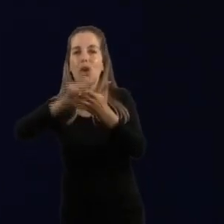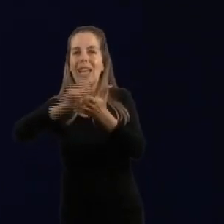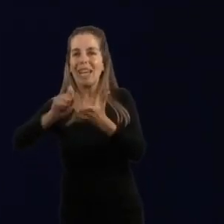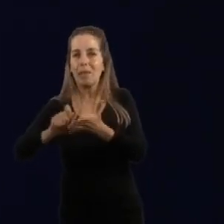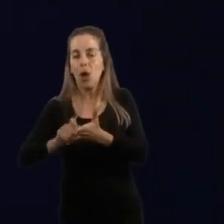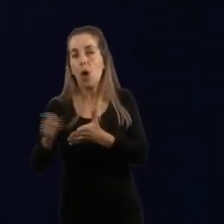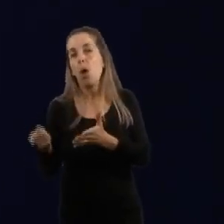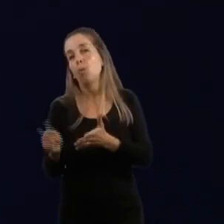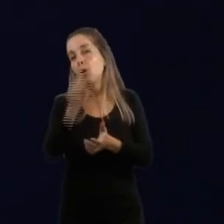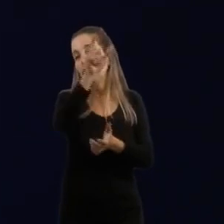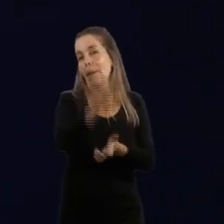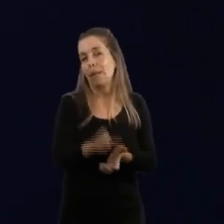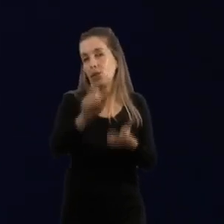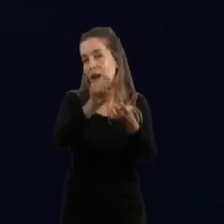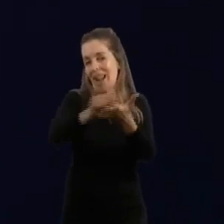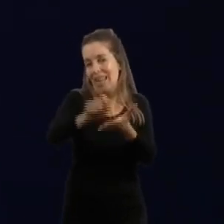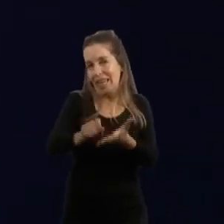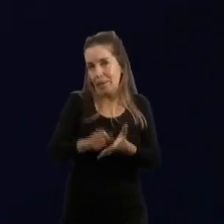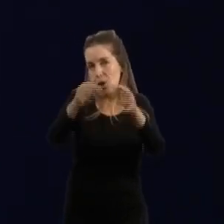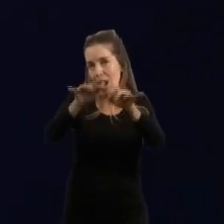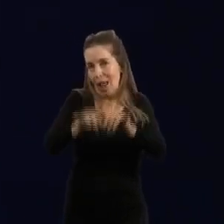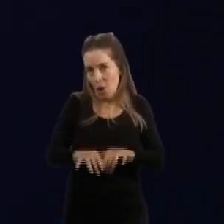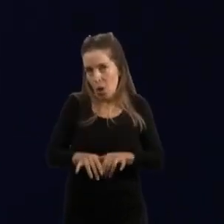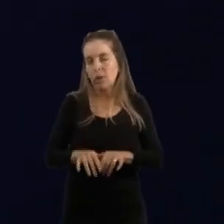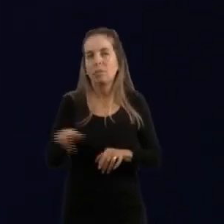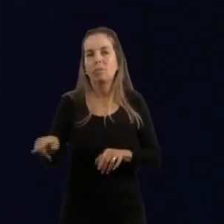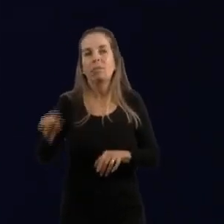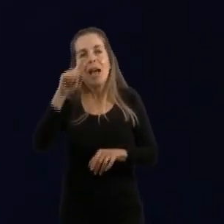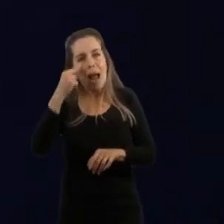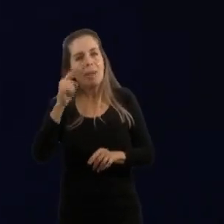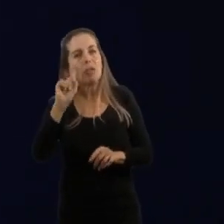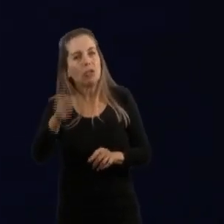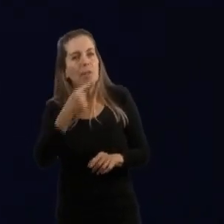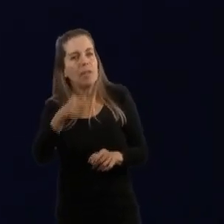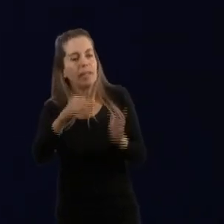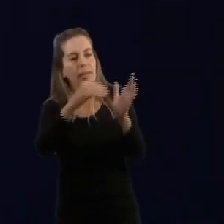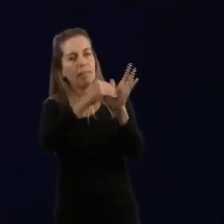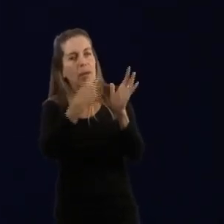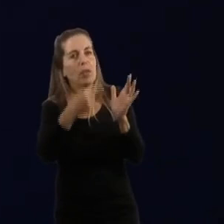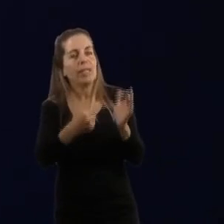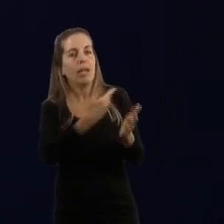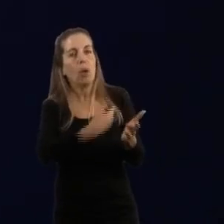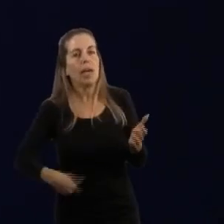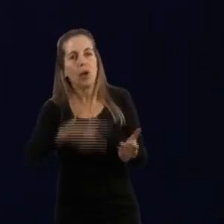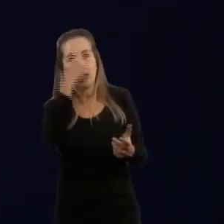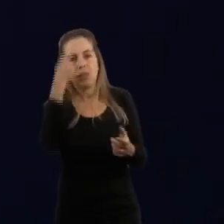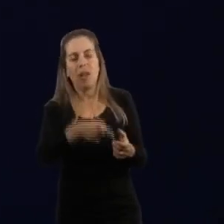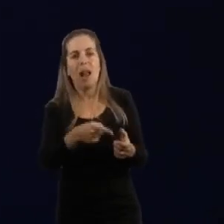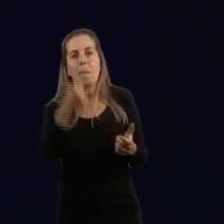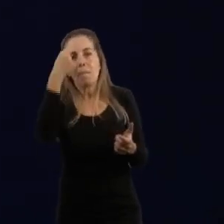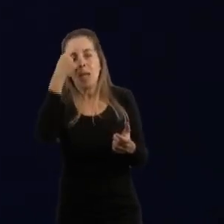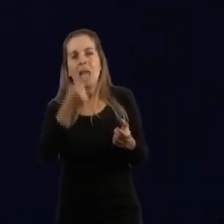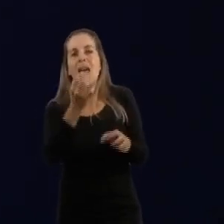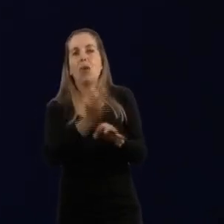redactaron. Habla también de, es evidente que el gobierno nacional no valora la educación pública y su idea